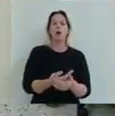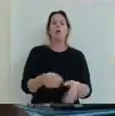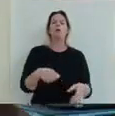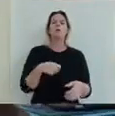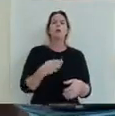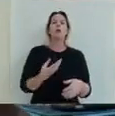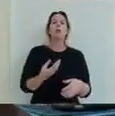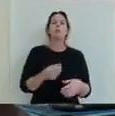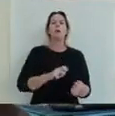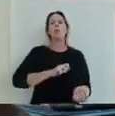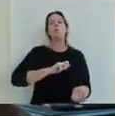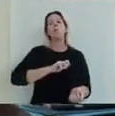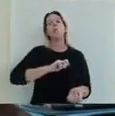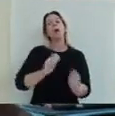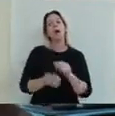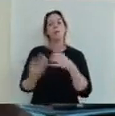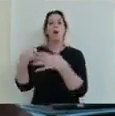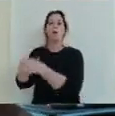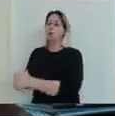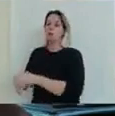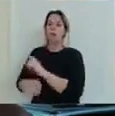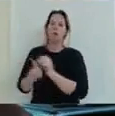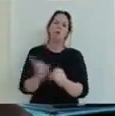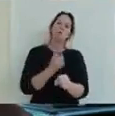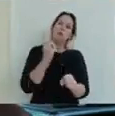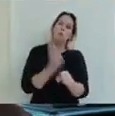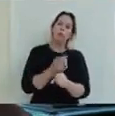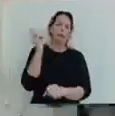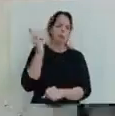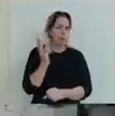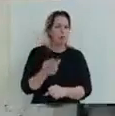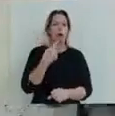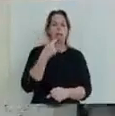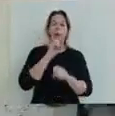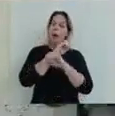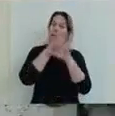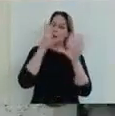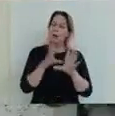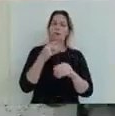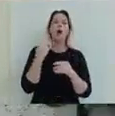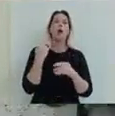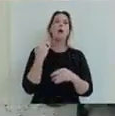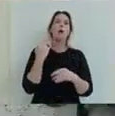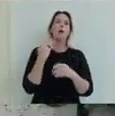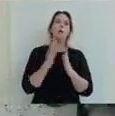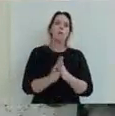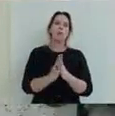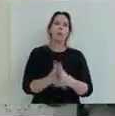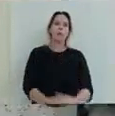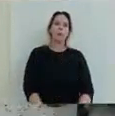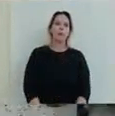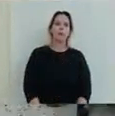levantar yo después mi moción primero y después vamos a mocionar nuevamente, porque habían dos mociones.